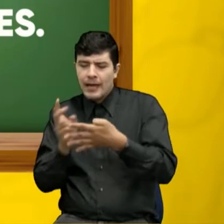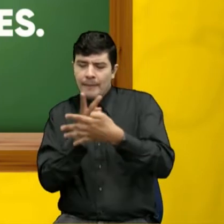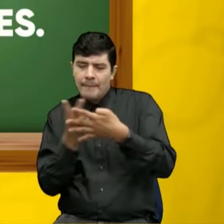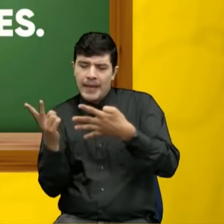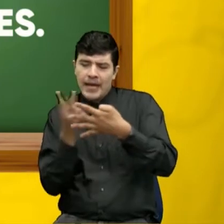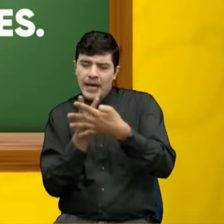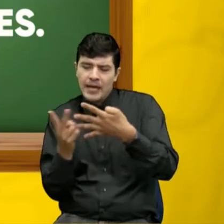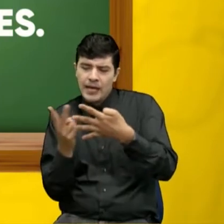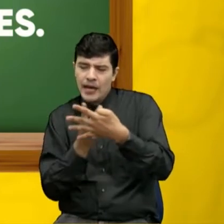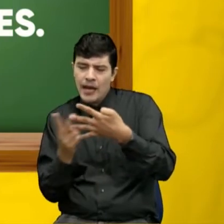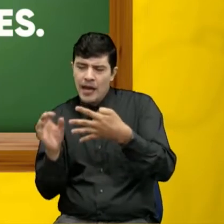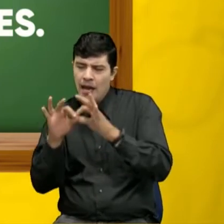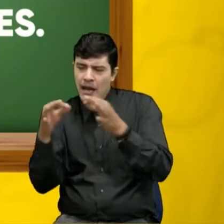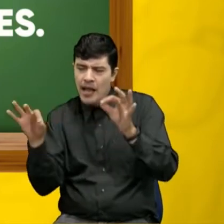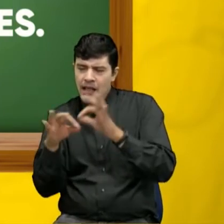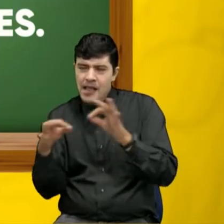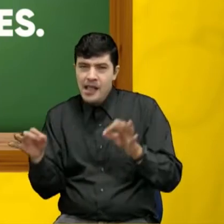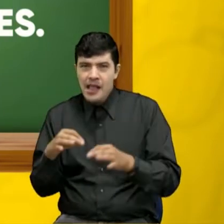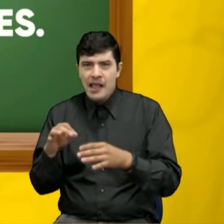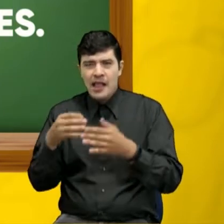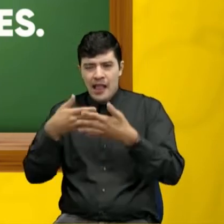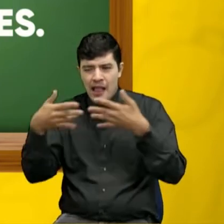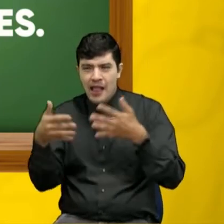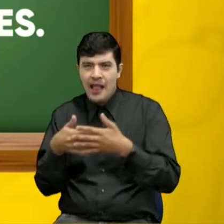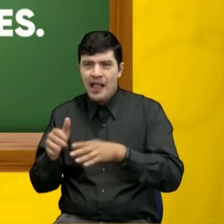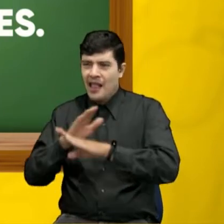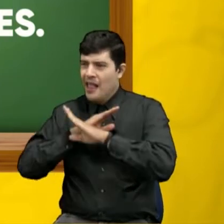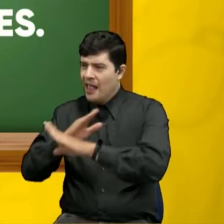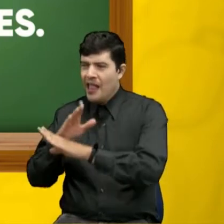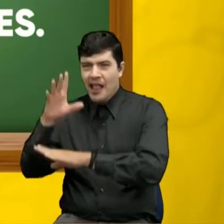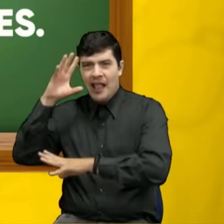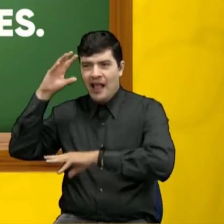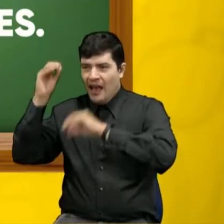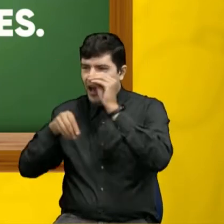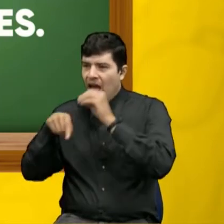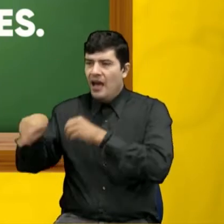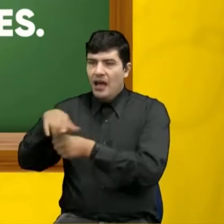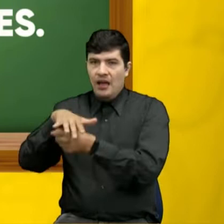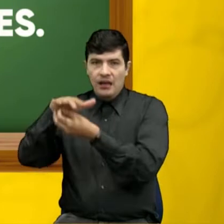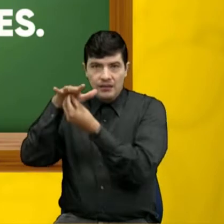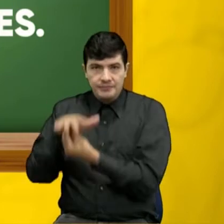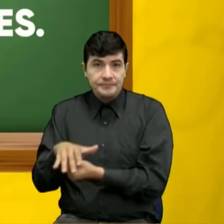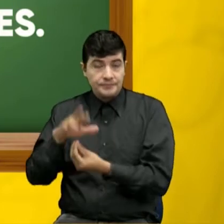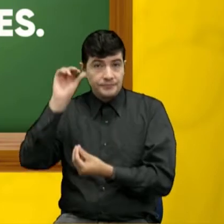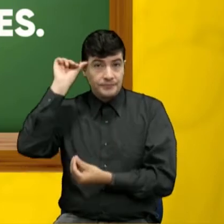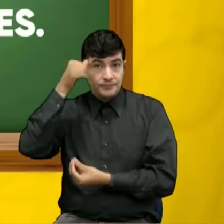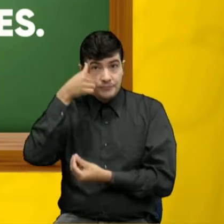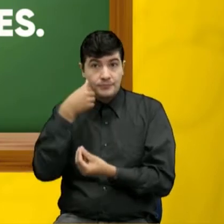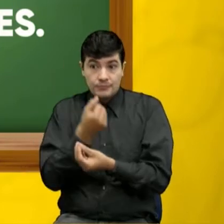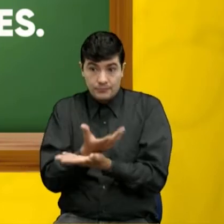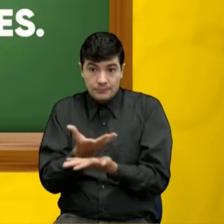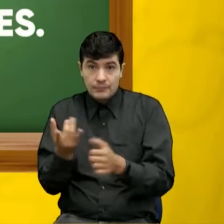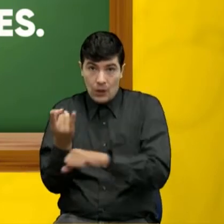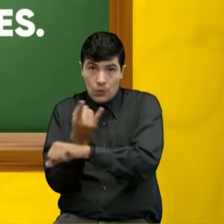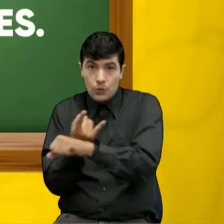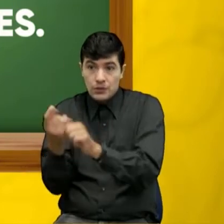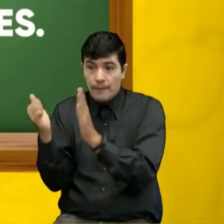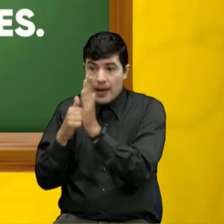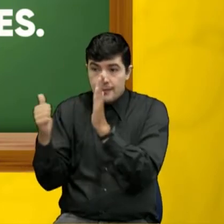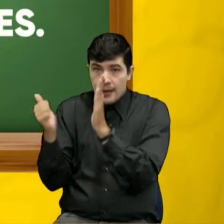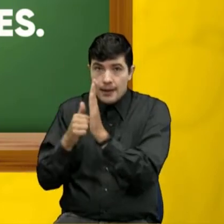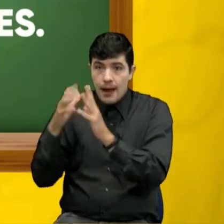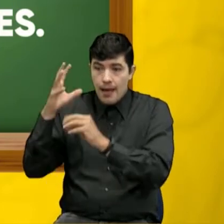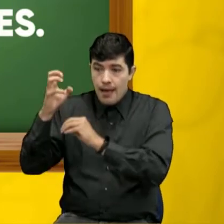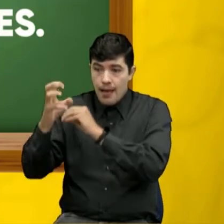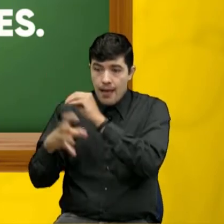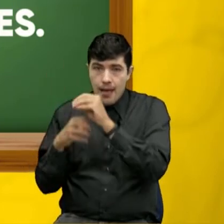por supuesto a la discriminación. Recuerden utilizar materiales reciclables y por supuesto estar como